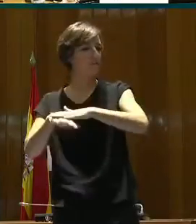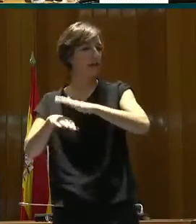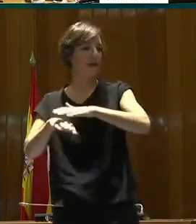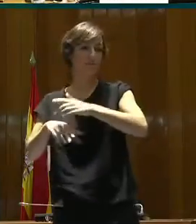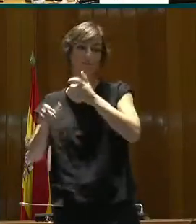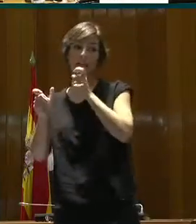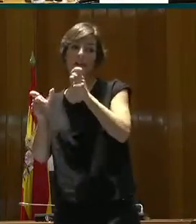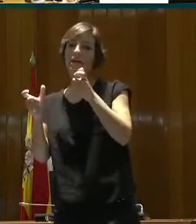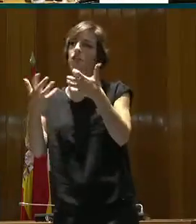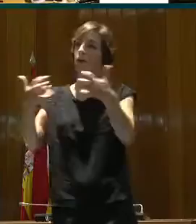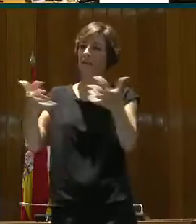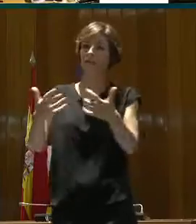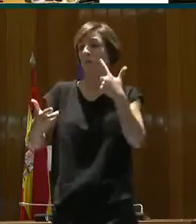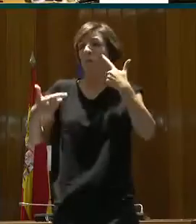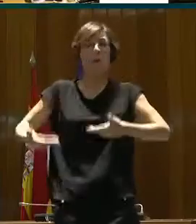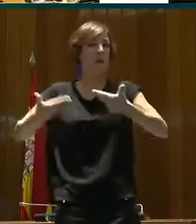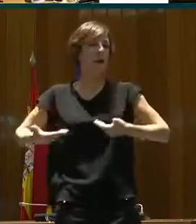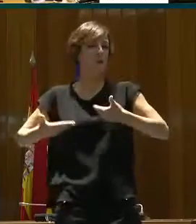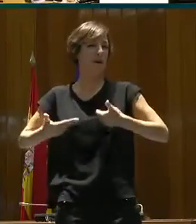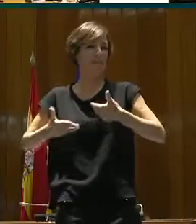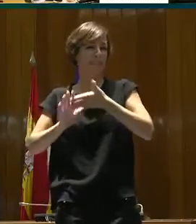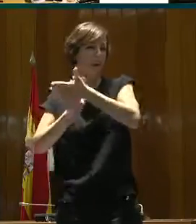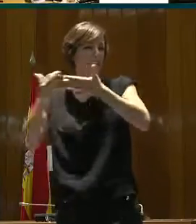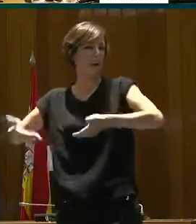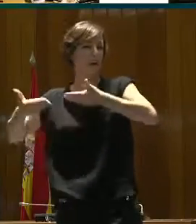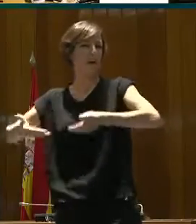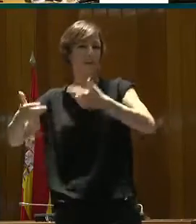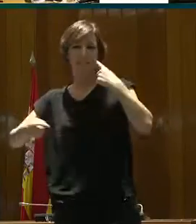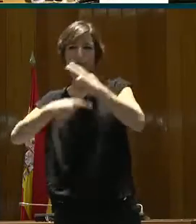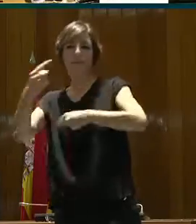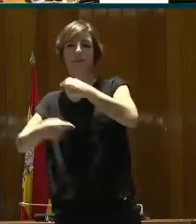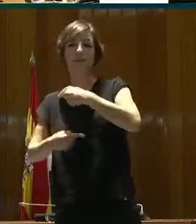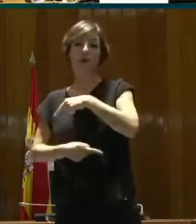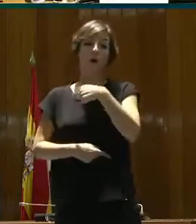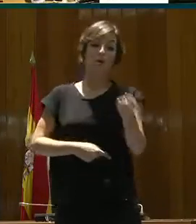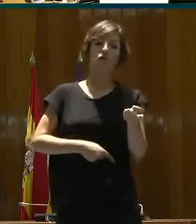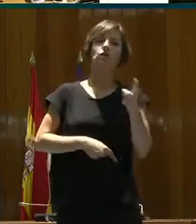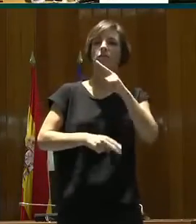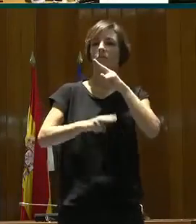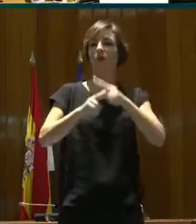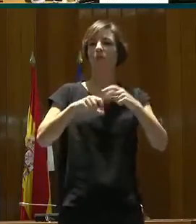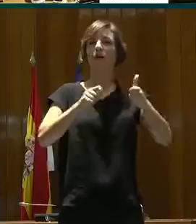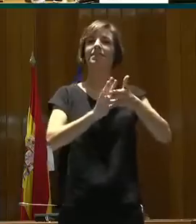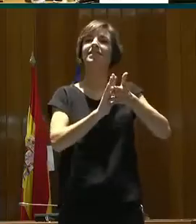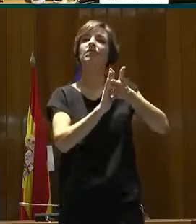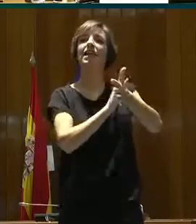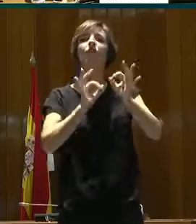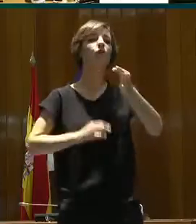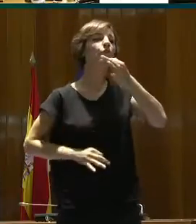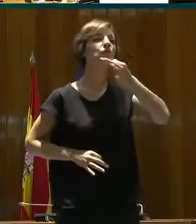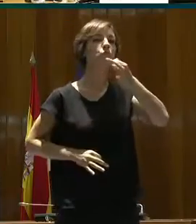podríamos llamar la semántica más tradicional, y un segundo bloque que hemos llamado el significado en el